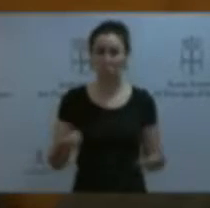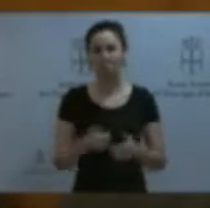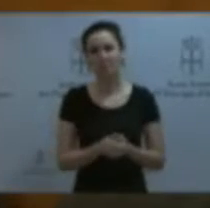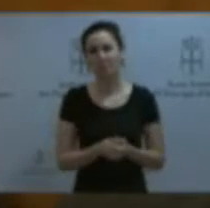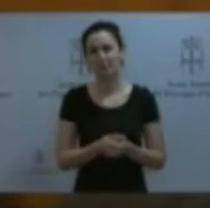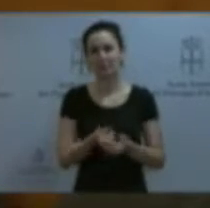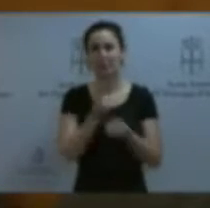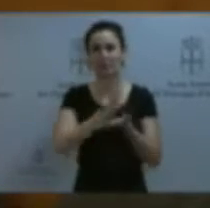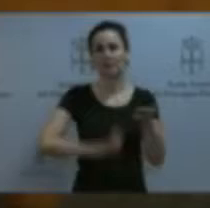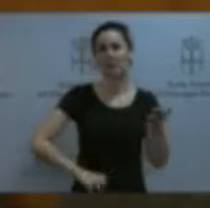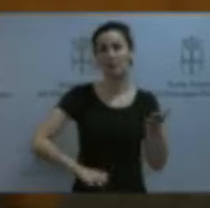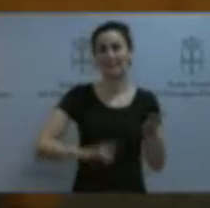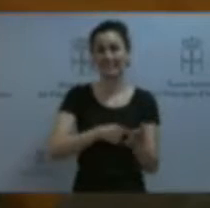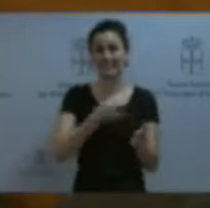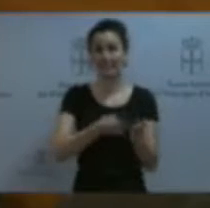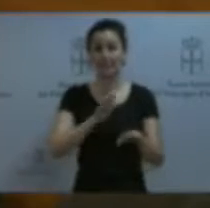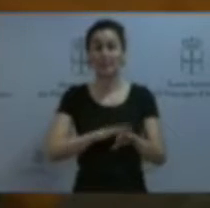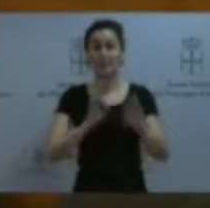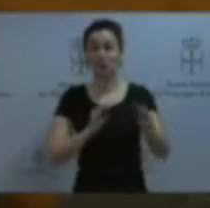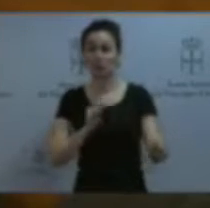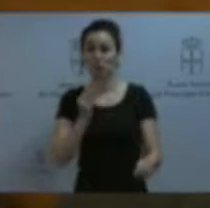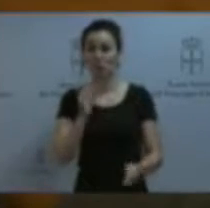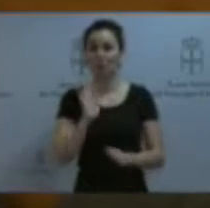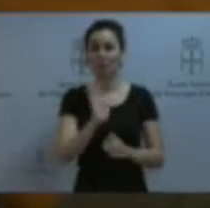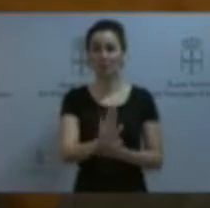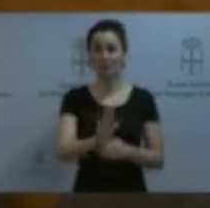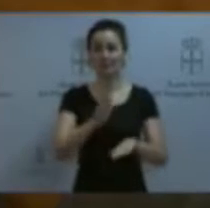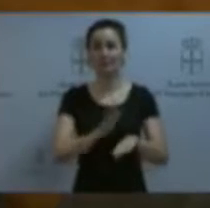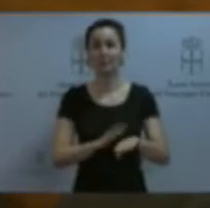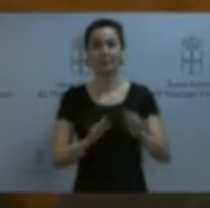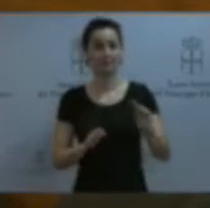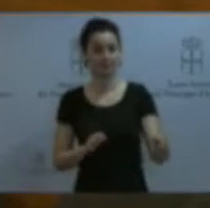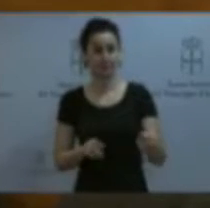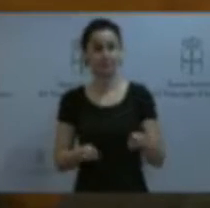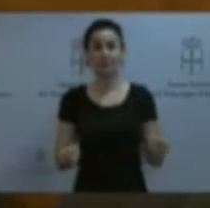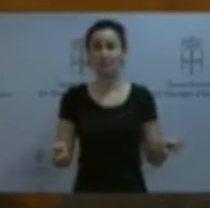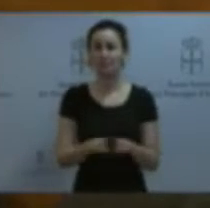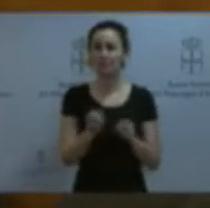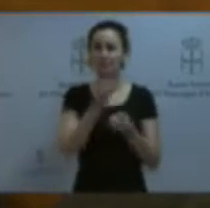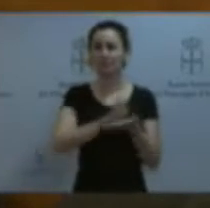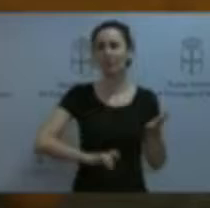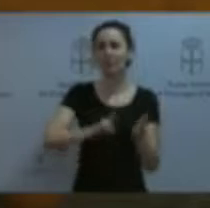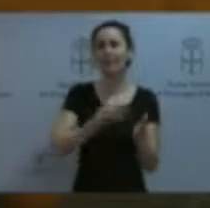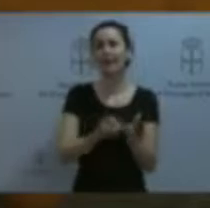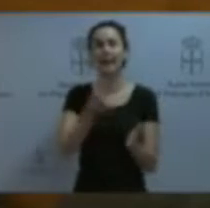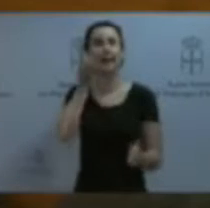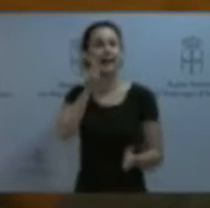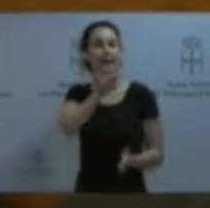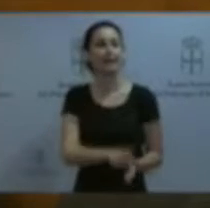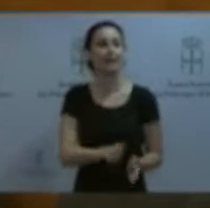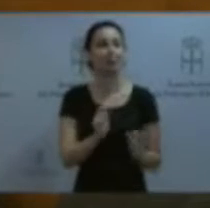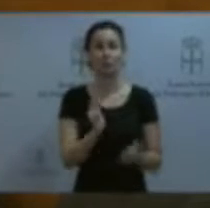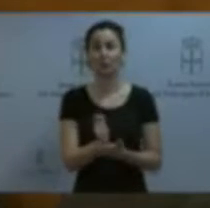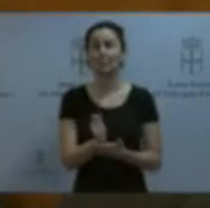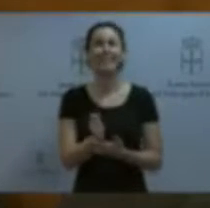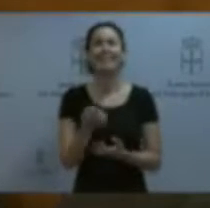que valoraron la propuesta antes de elevarla a la decisión de la cuota entendieron justificada la misma. En el informe de la arquitecta de la cuota se señala